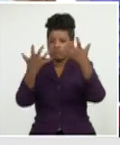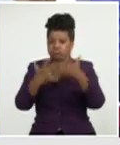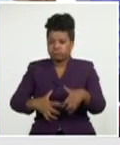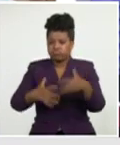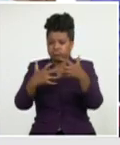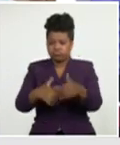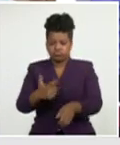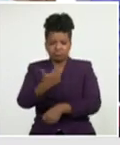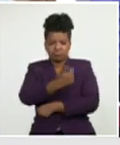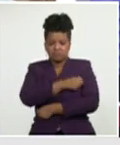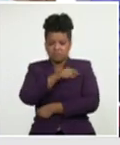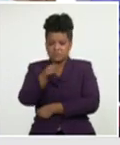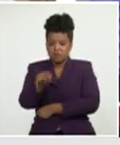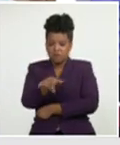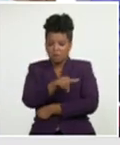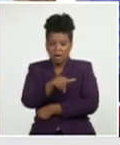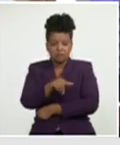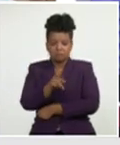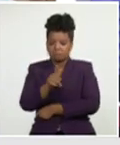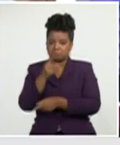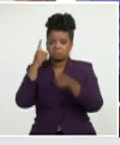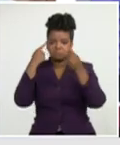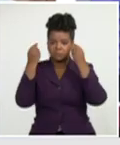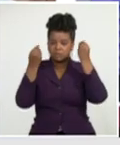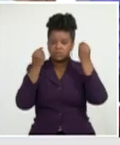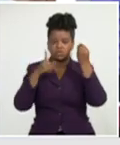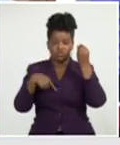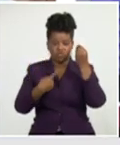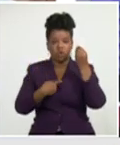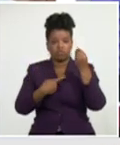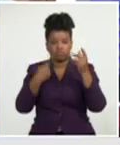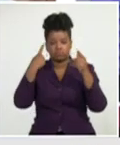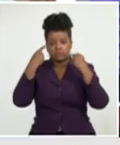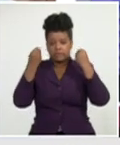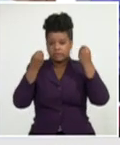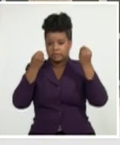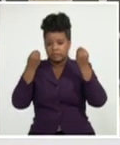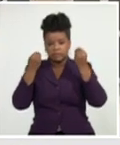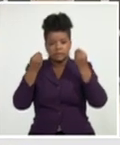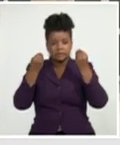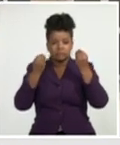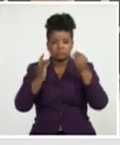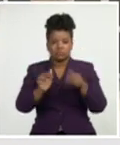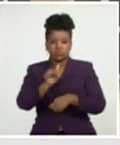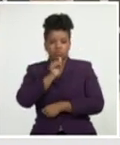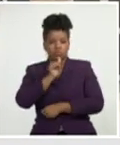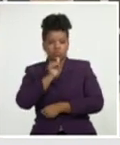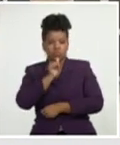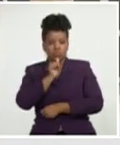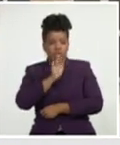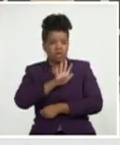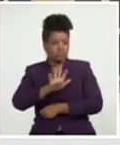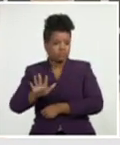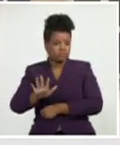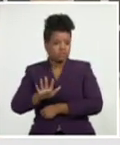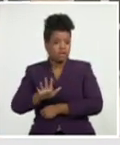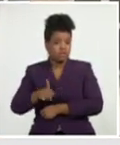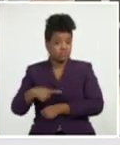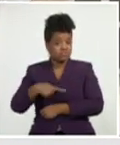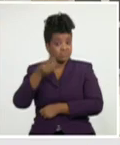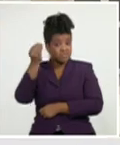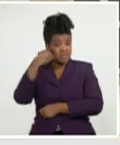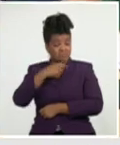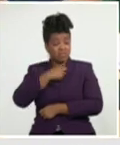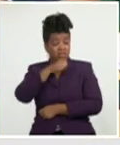poblaciones dianas para la mayoría de los productores de vacunas, nosotros teníamos una formulación de las que estábamos evaluando como parte de